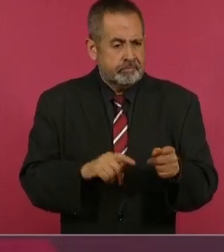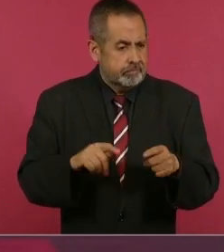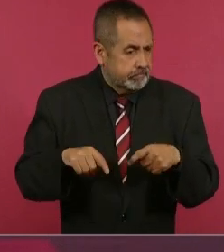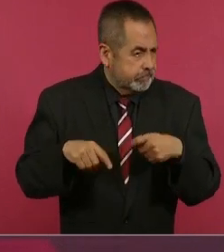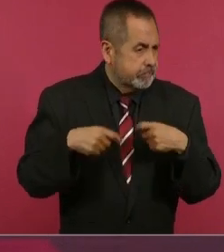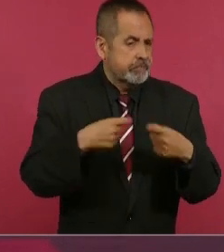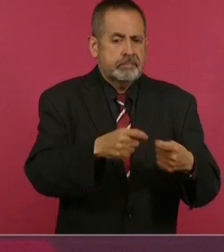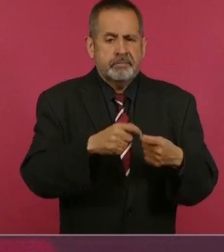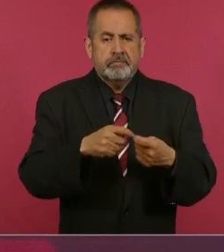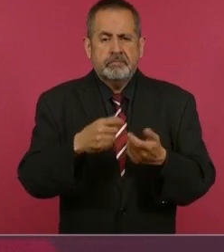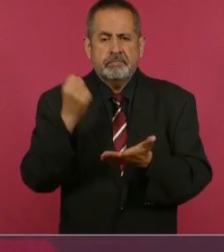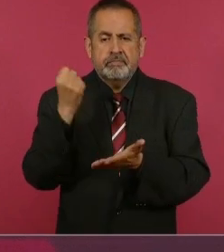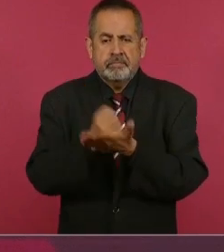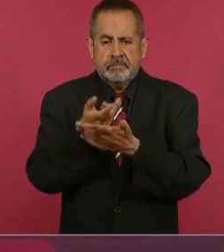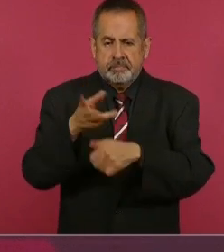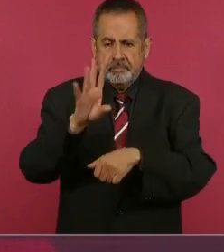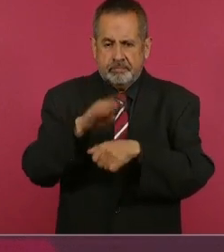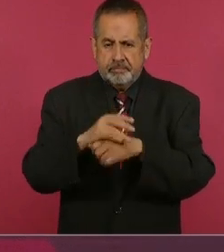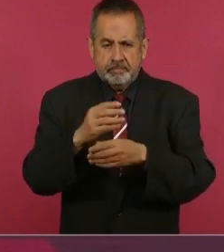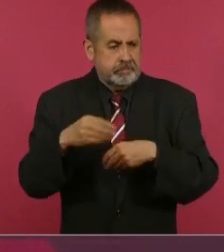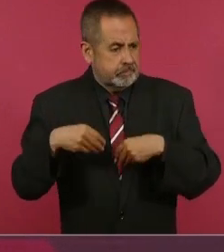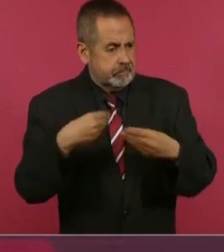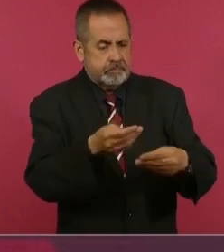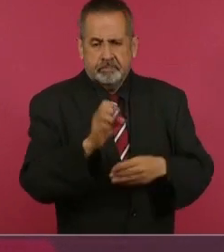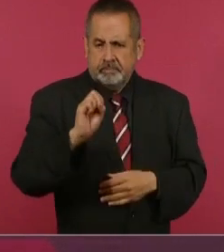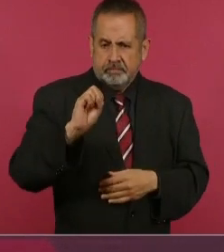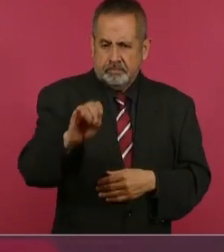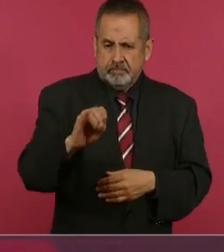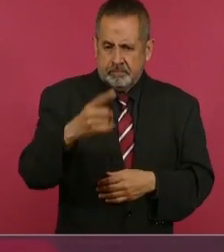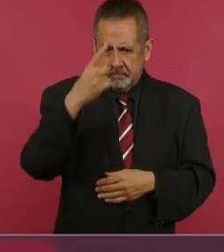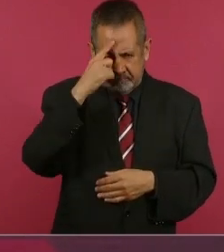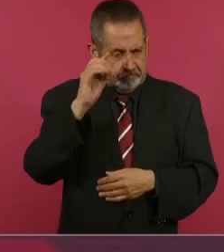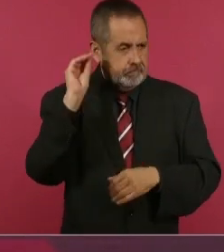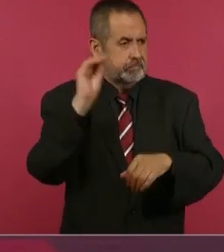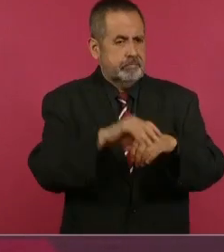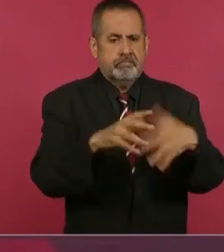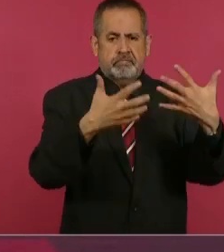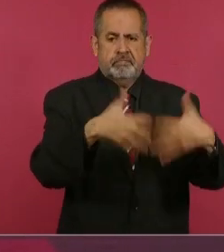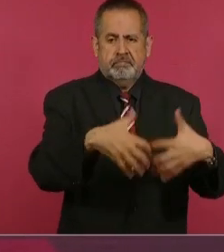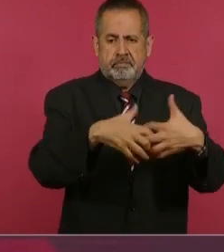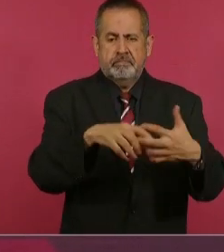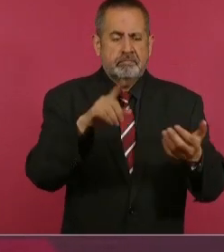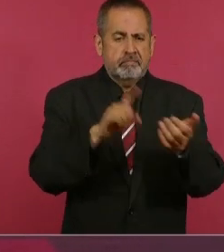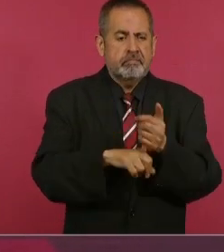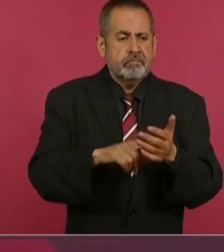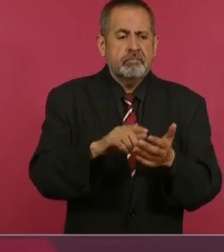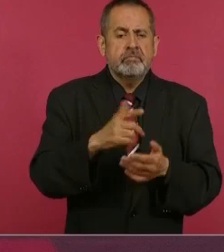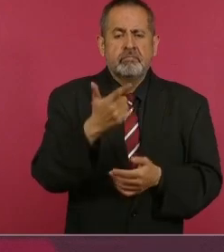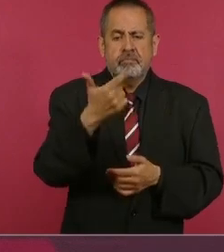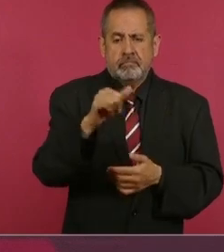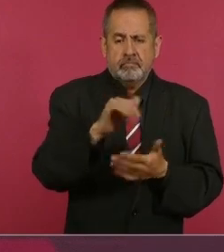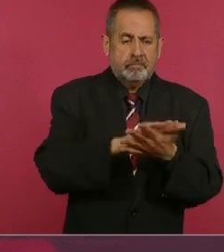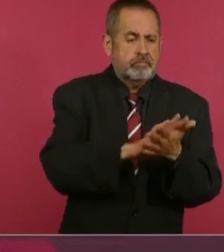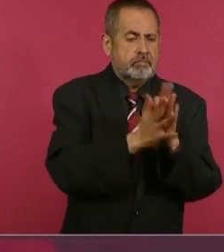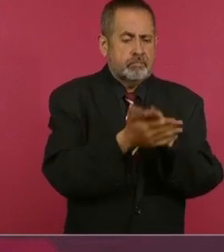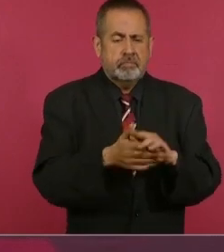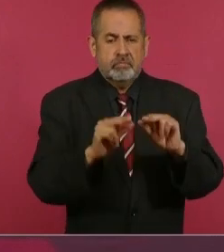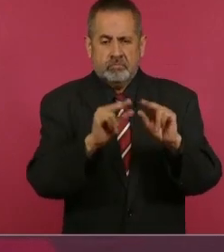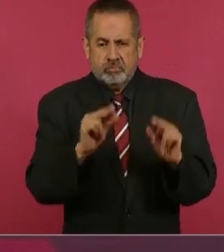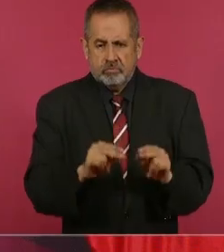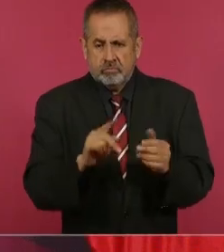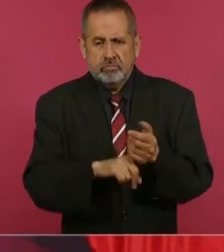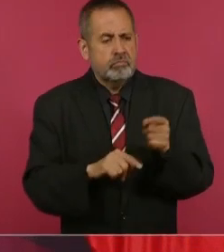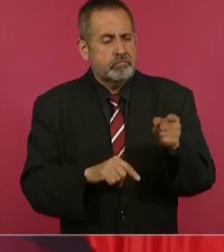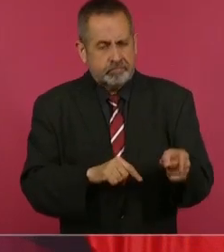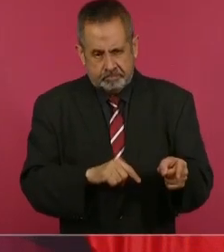otorgado un permiso para una planta de liquefacción en